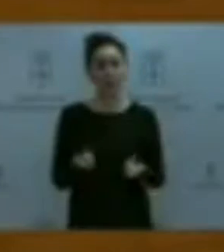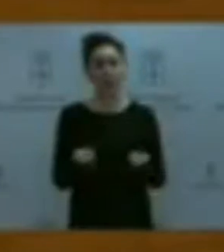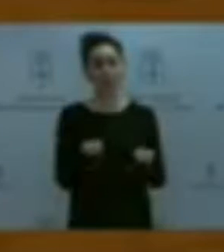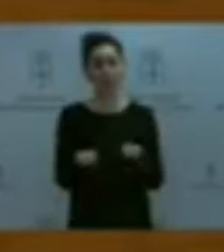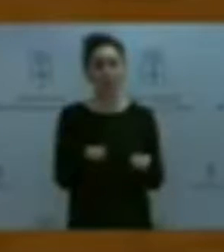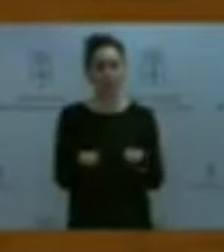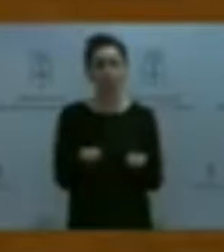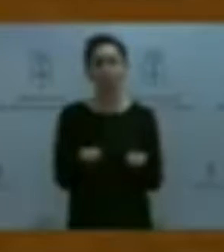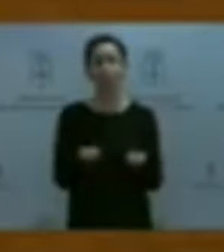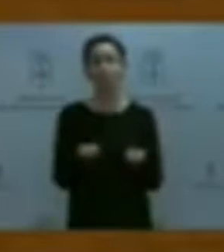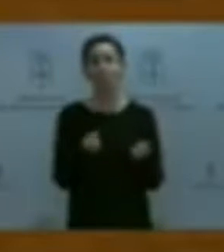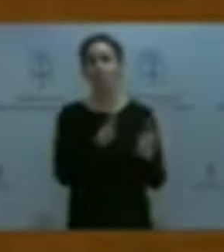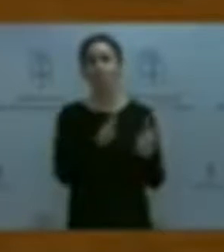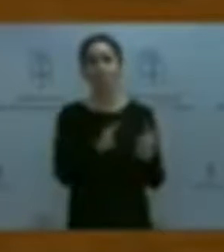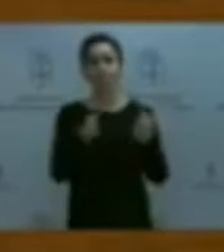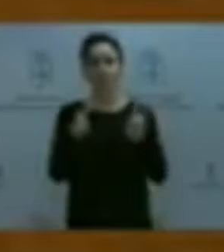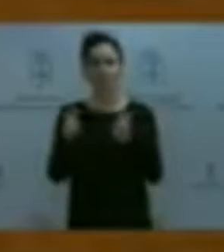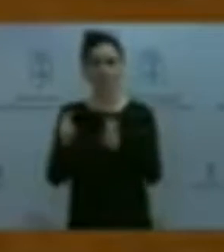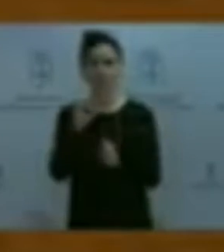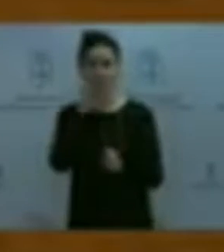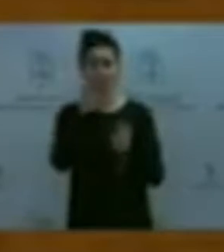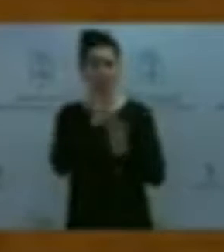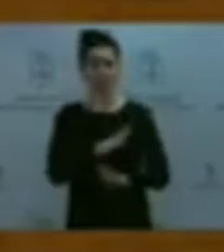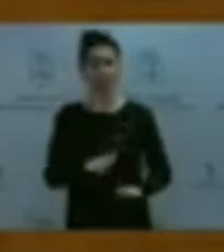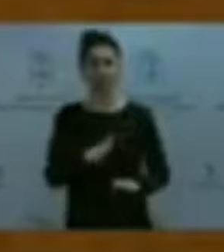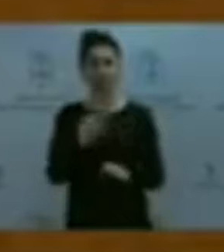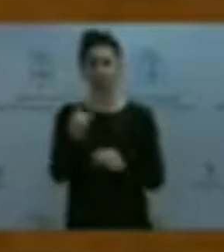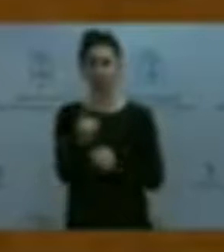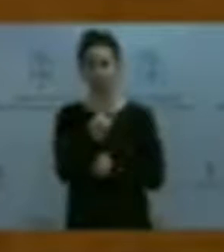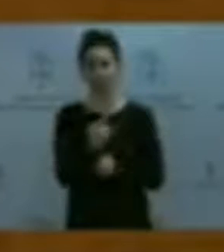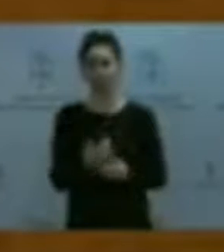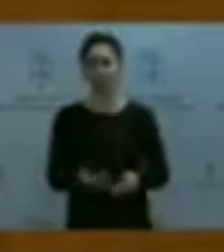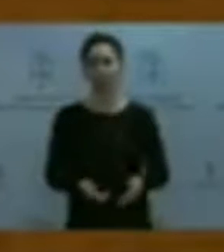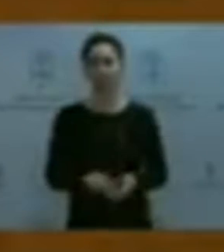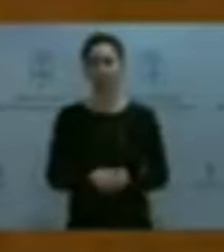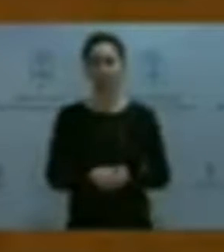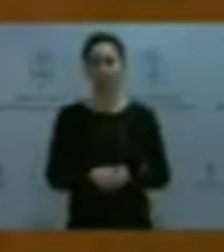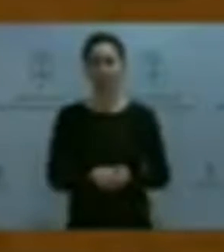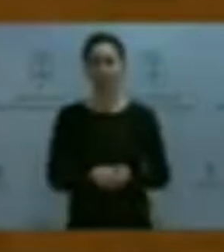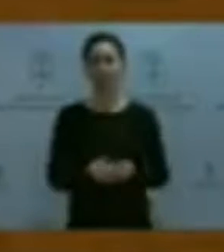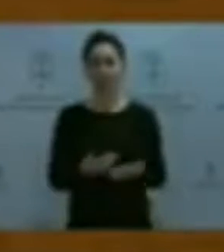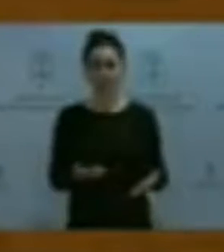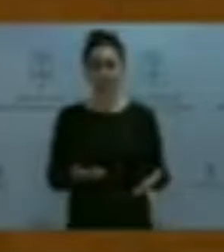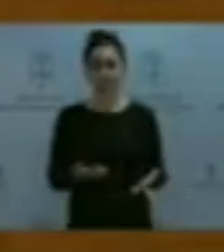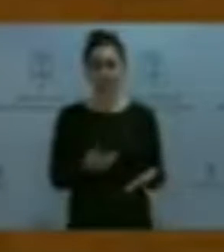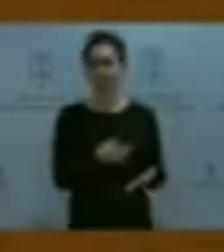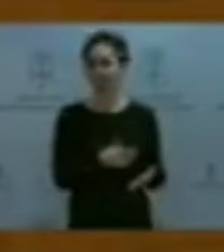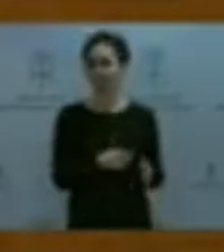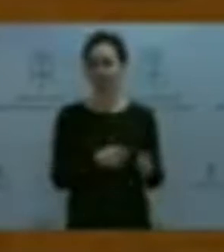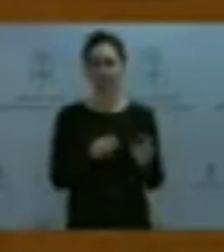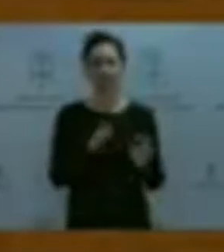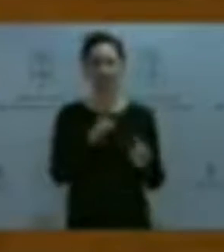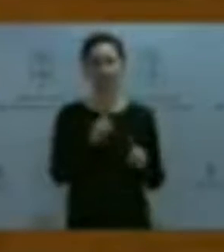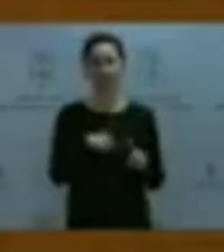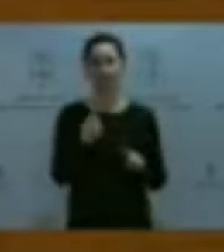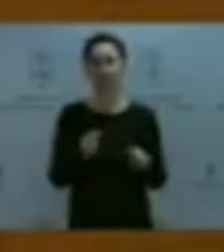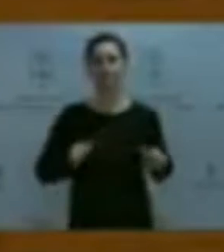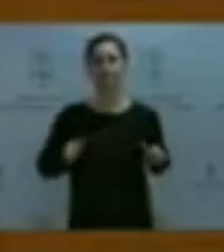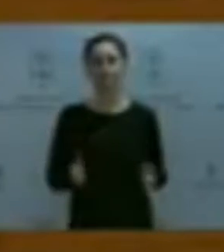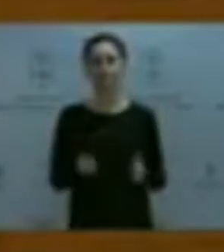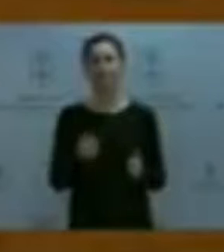verdad. Mire, desde el PP ya no sabemos cómo abordar este asunto y las iniciativas del viejo UCA, sin obtener